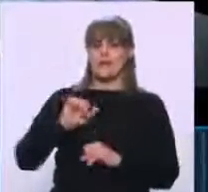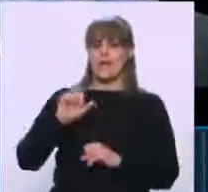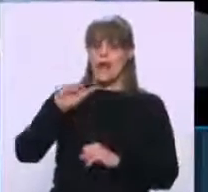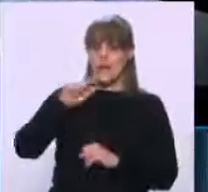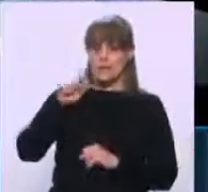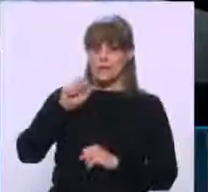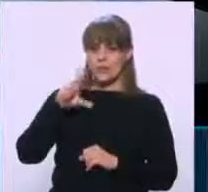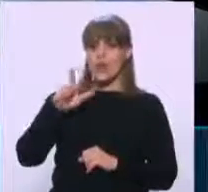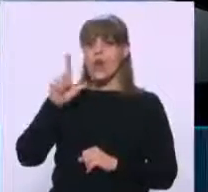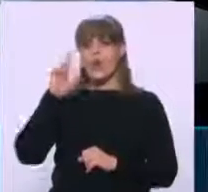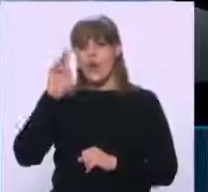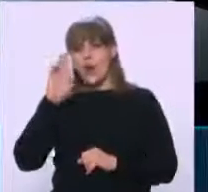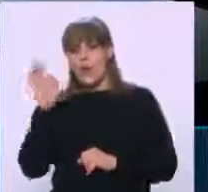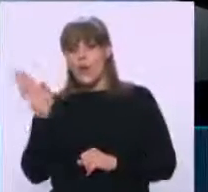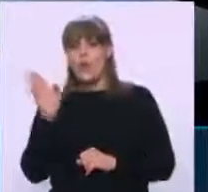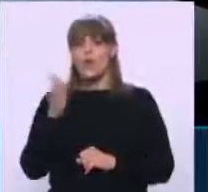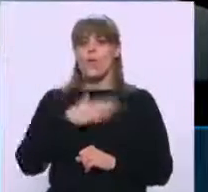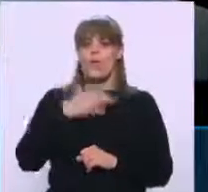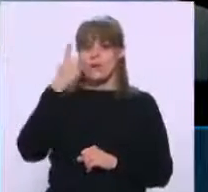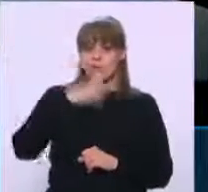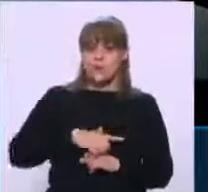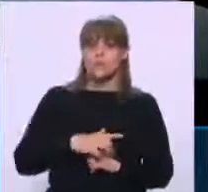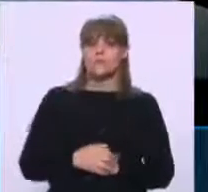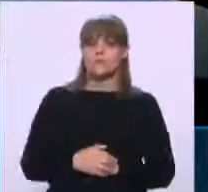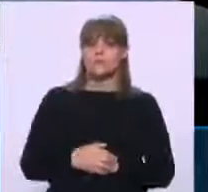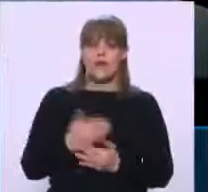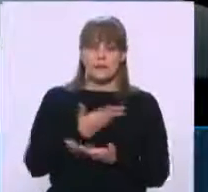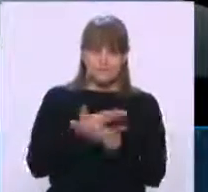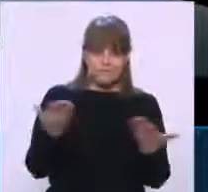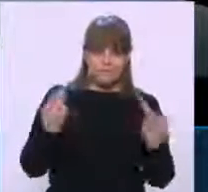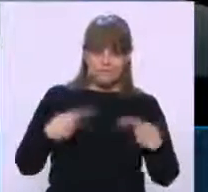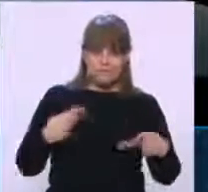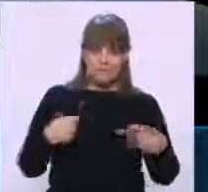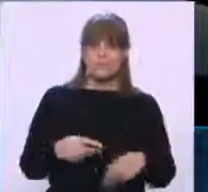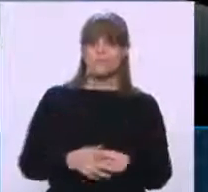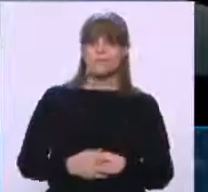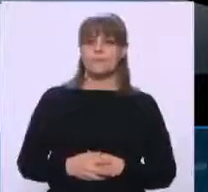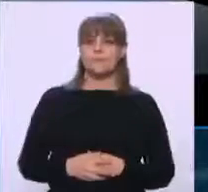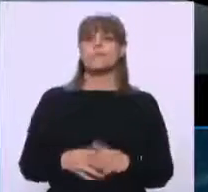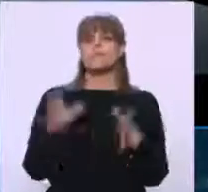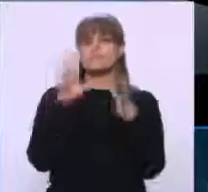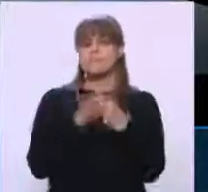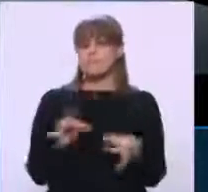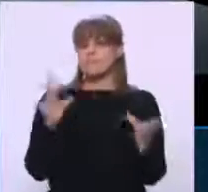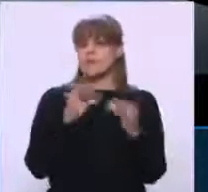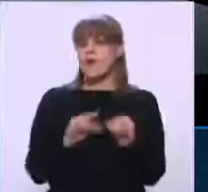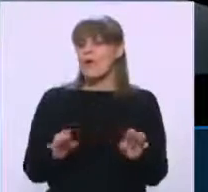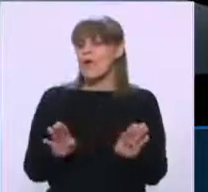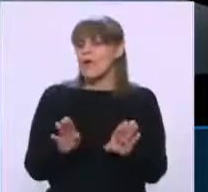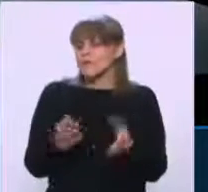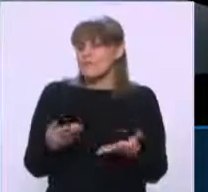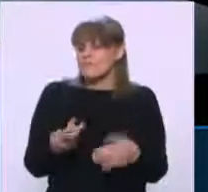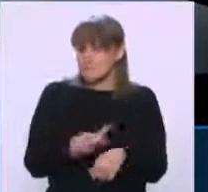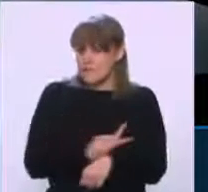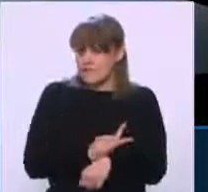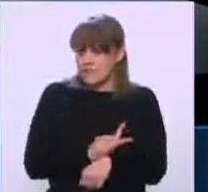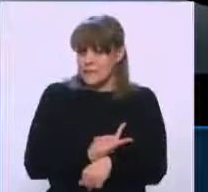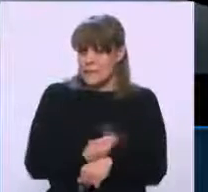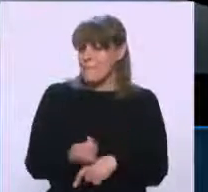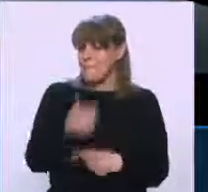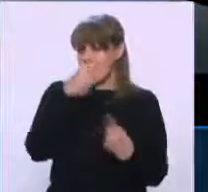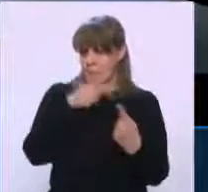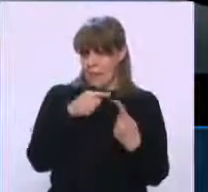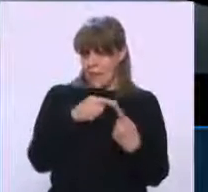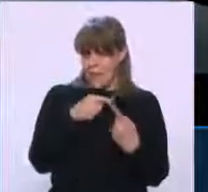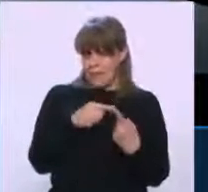tal? Muy buenas noches, por supuesto, a tu auditorio. A ver, cuéntanos, ¿cómo está eso? A ver, primero lo que tiene que ver con